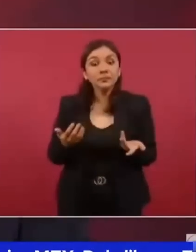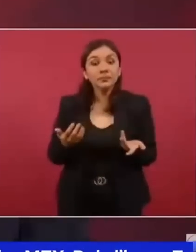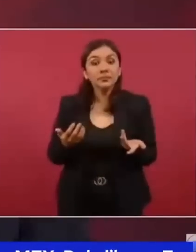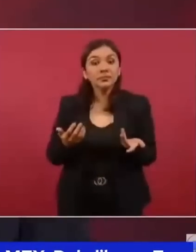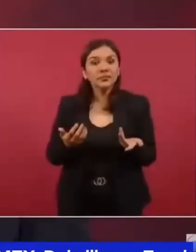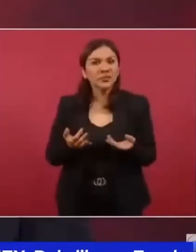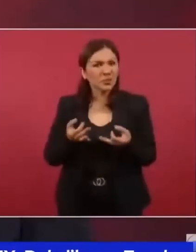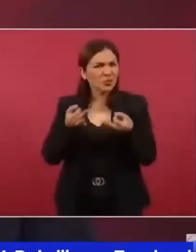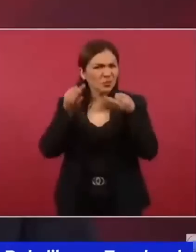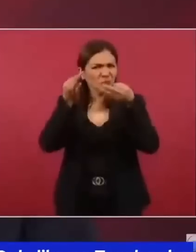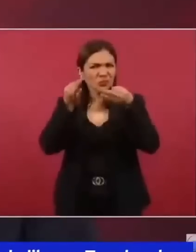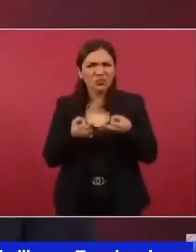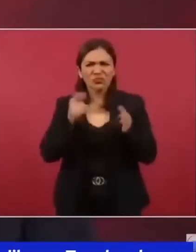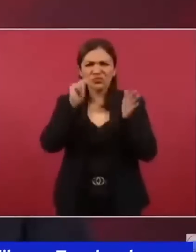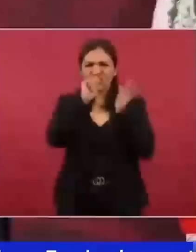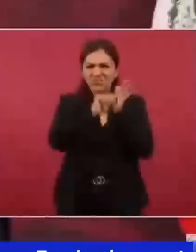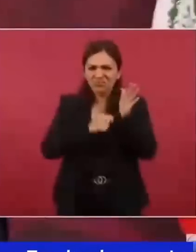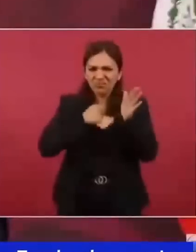Técnico, ¿sí?,